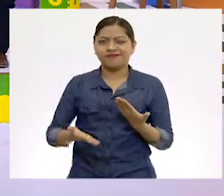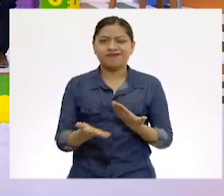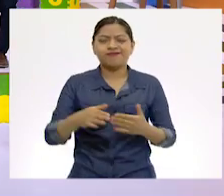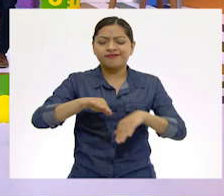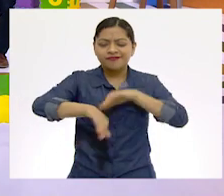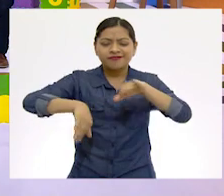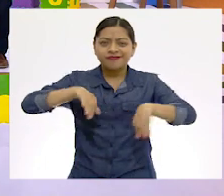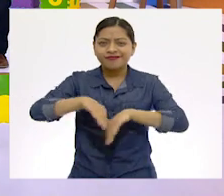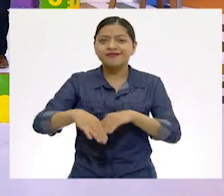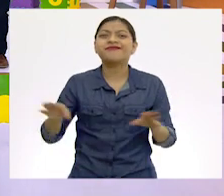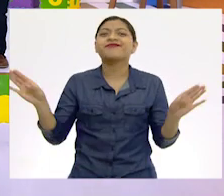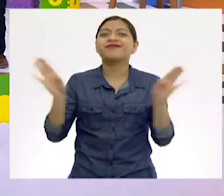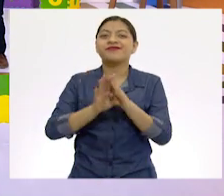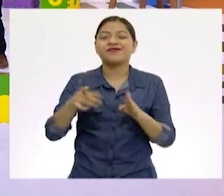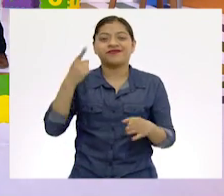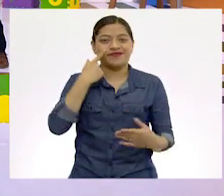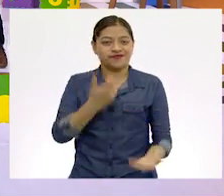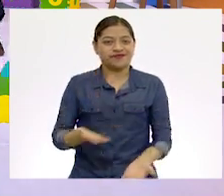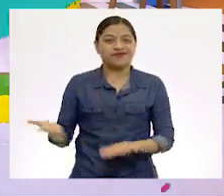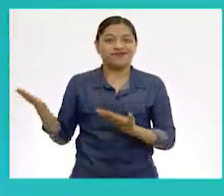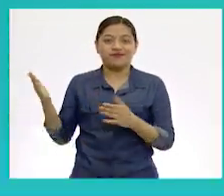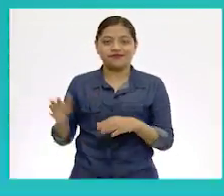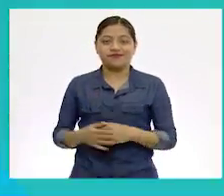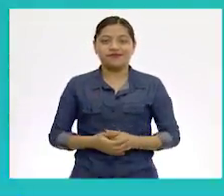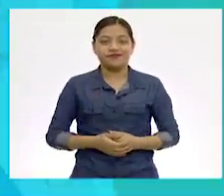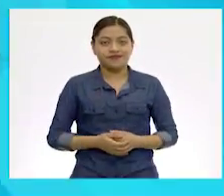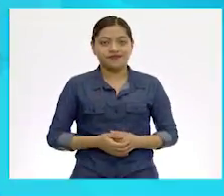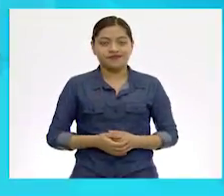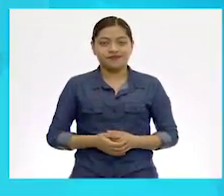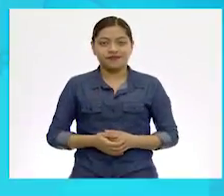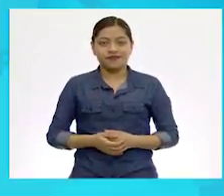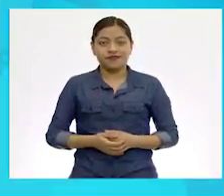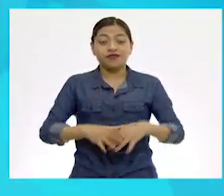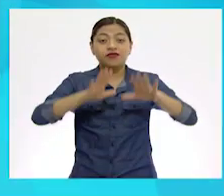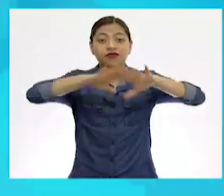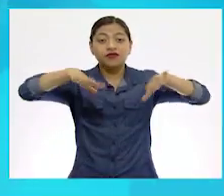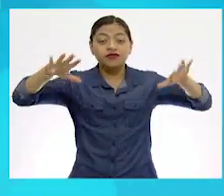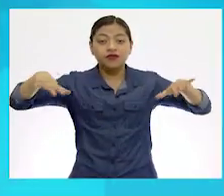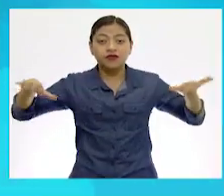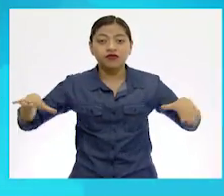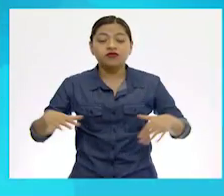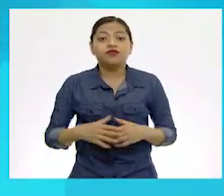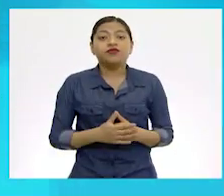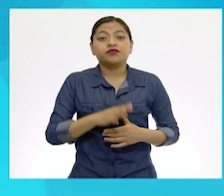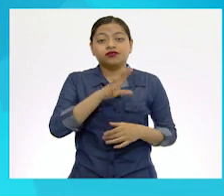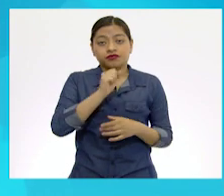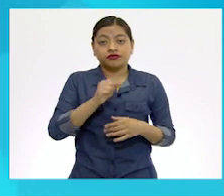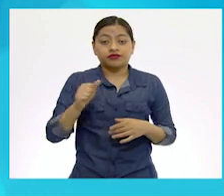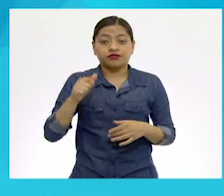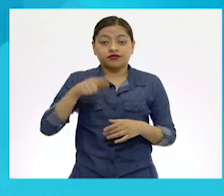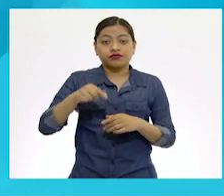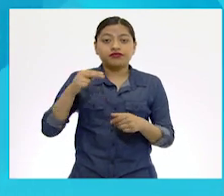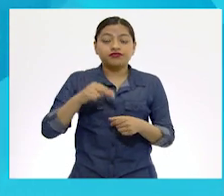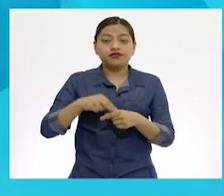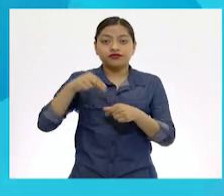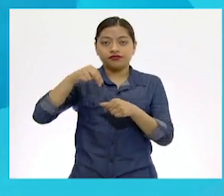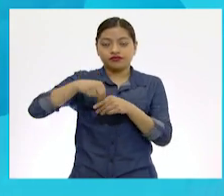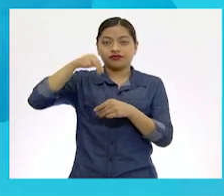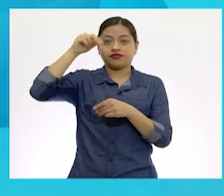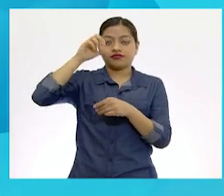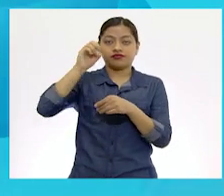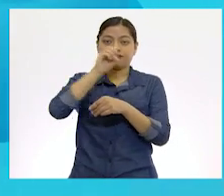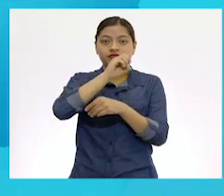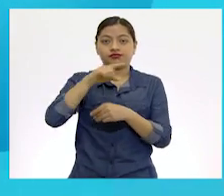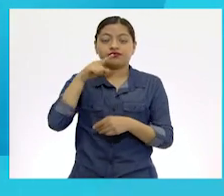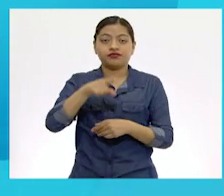una reflexión sobre este movimiento. El Golfo de California está situado en el noroeste de México, entre